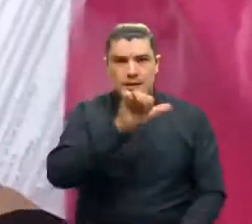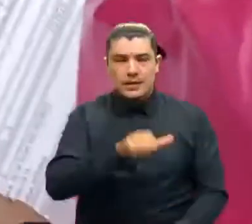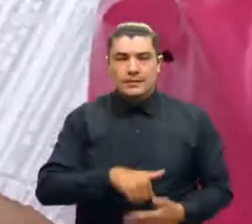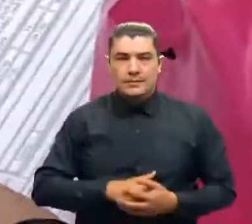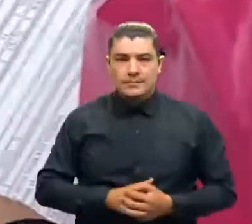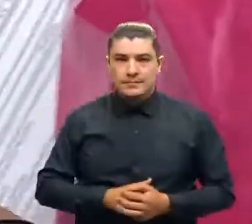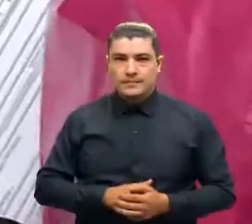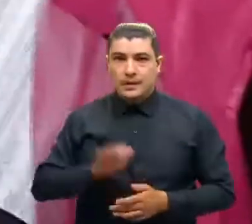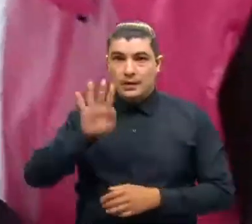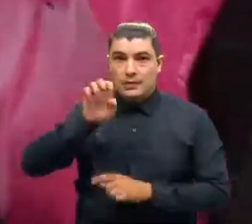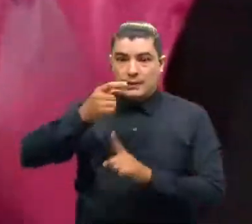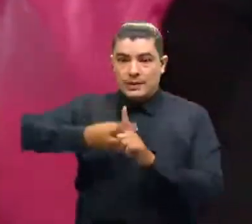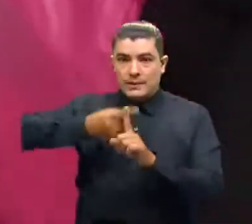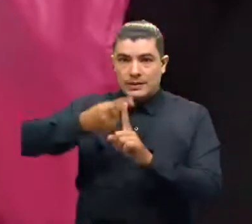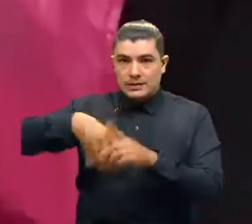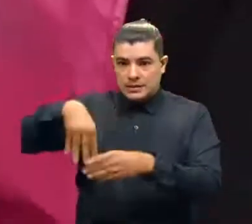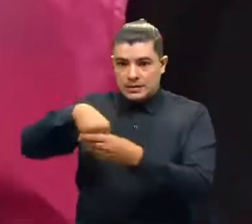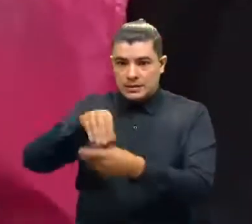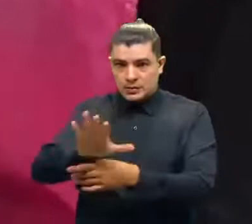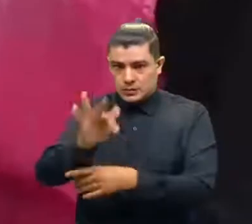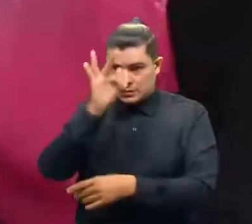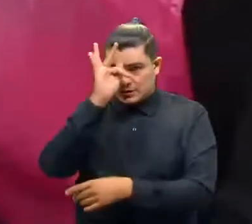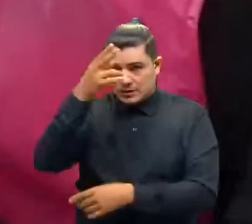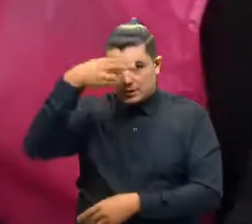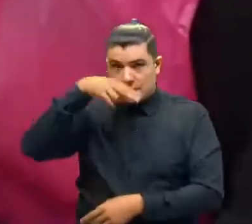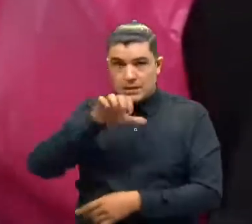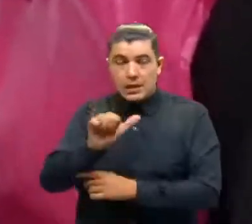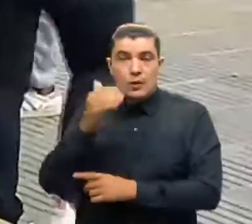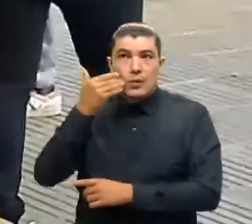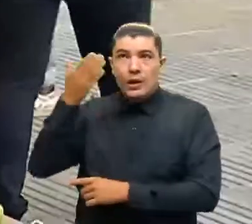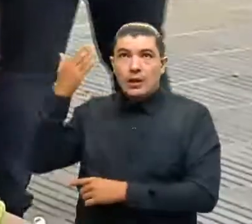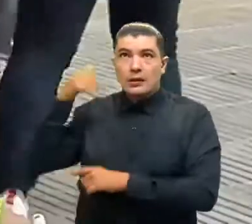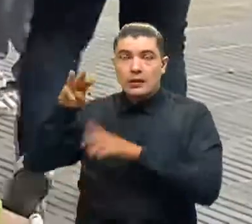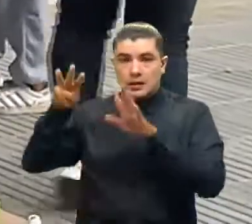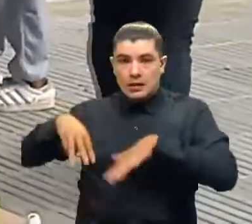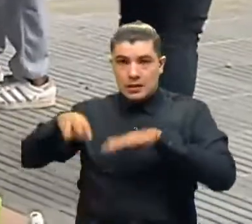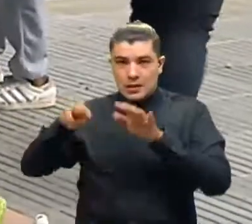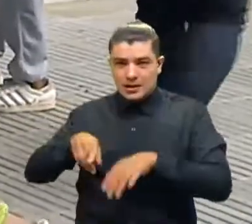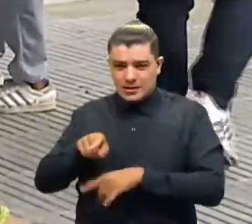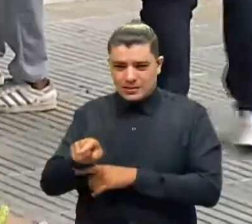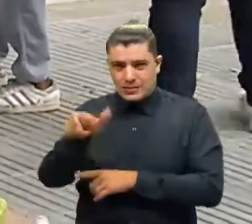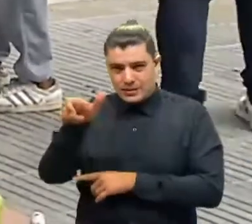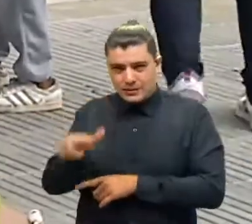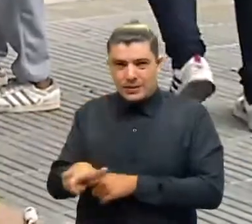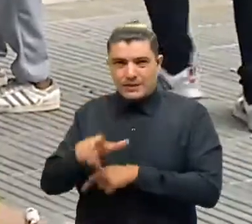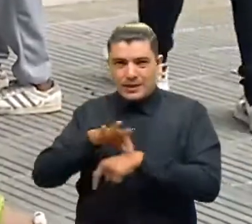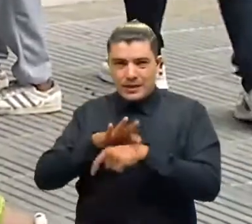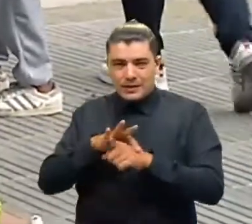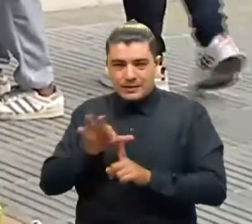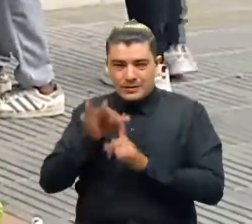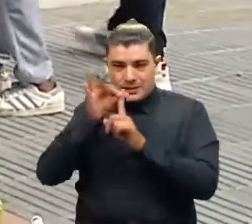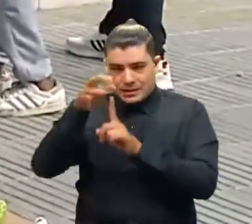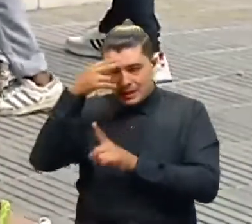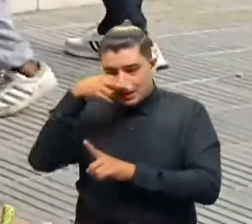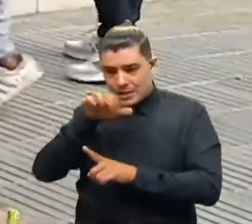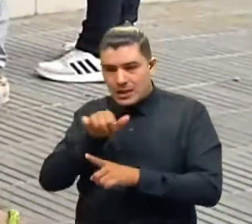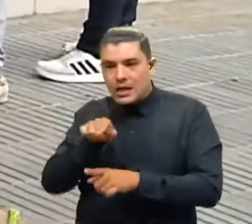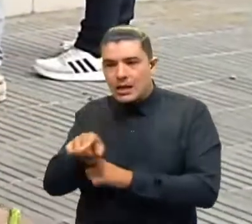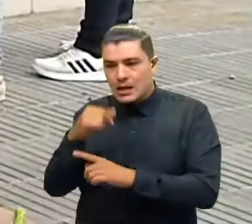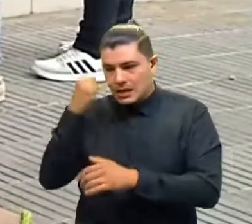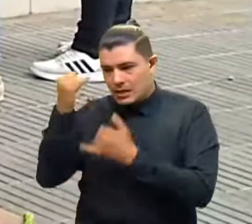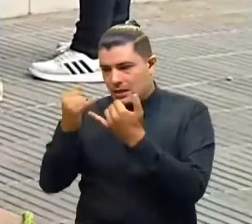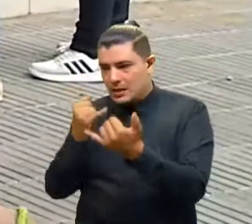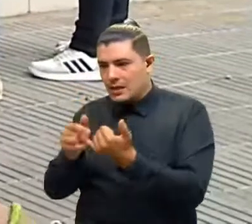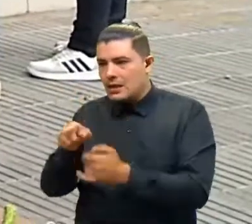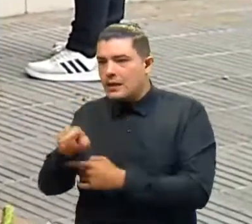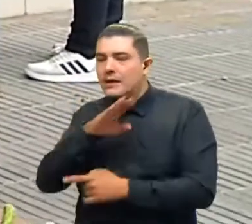9 veces hospitalizada y hace más o menos 8 meses el urólogo pediatra le diagnosticó un síndrome